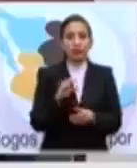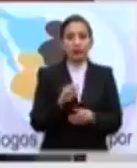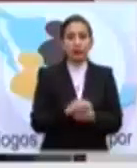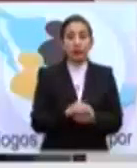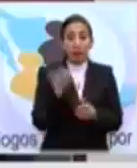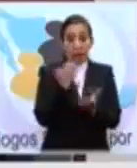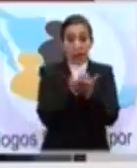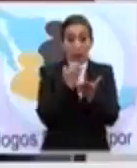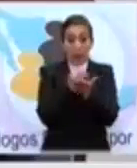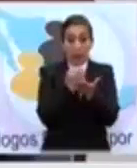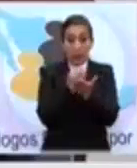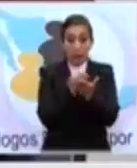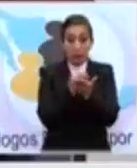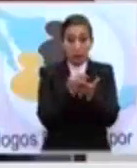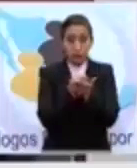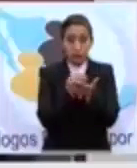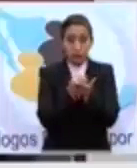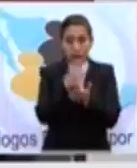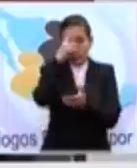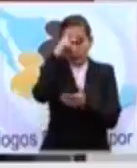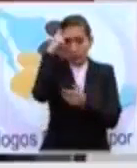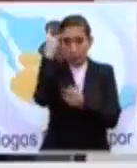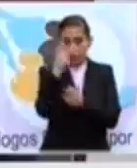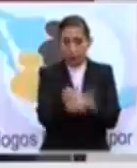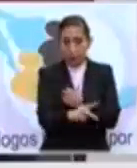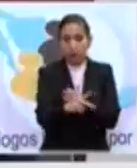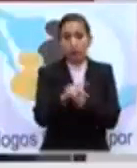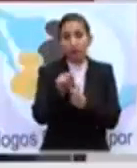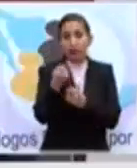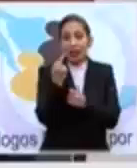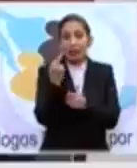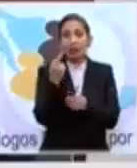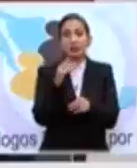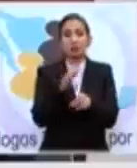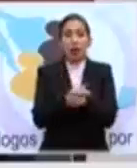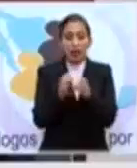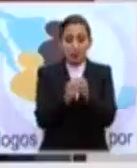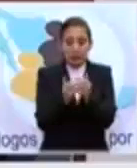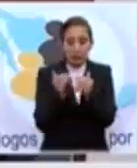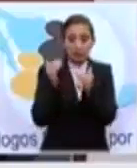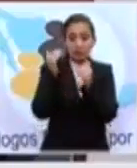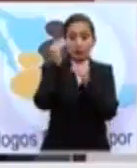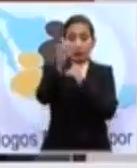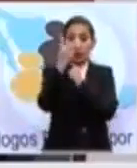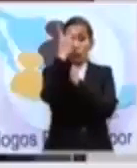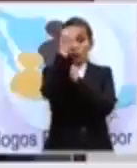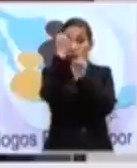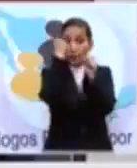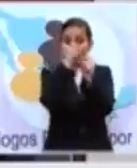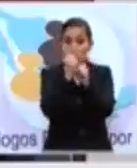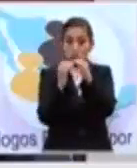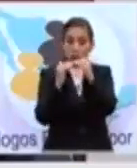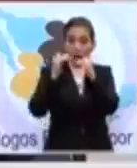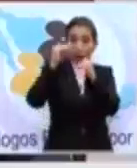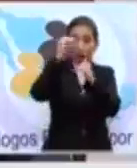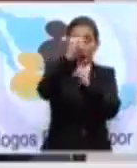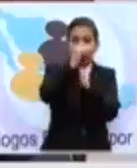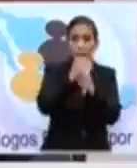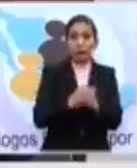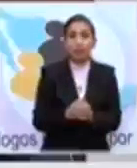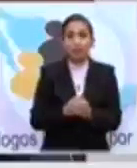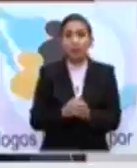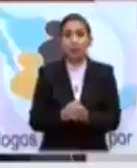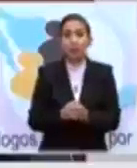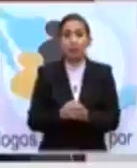la economía de México será una de las que más crezcan en los próximos 2 años dentro del